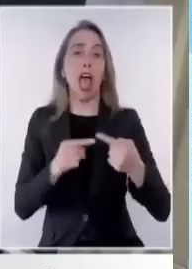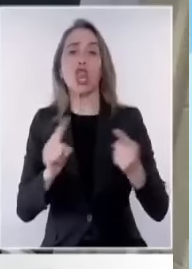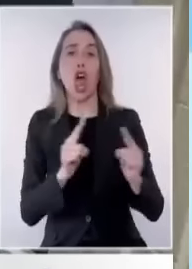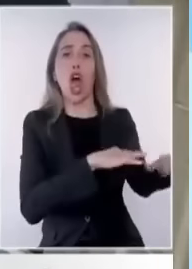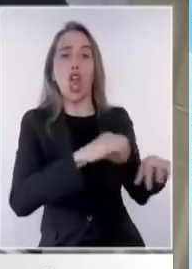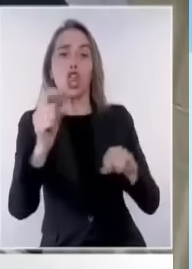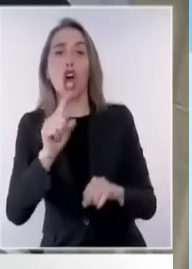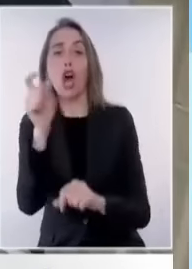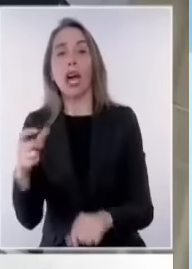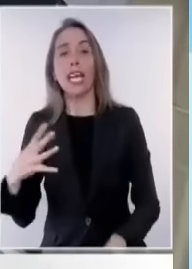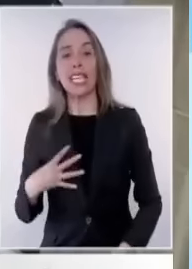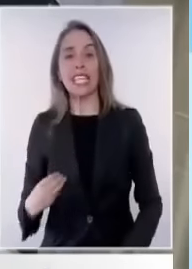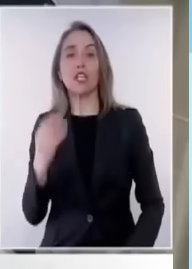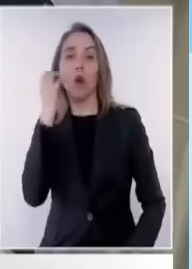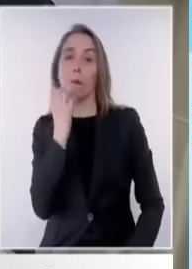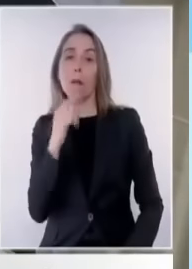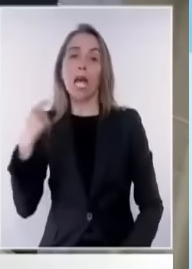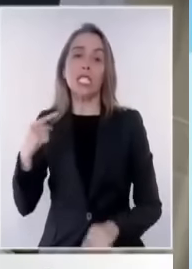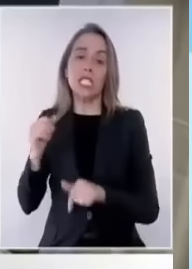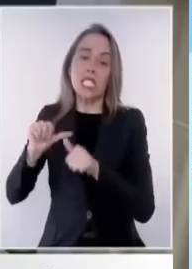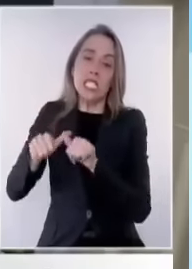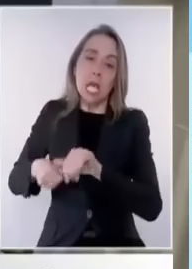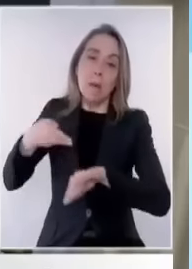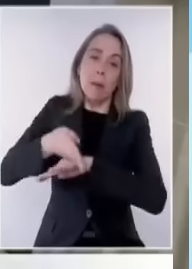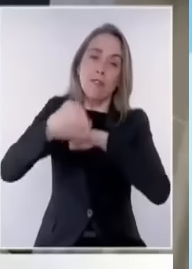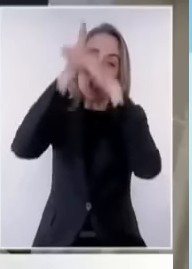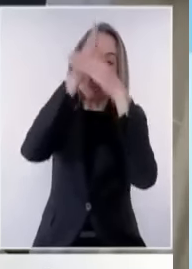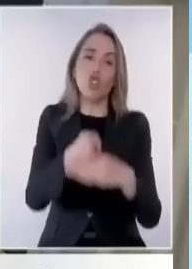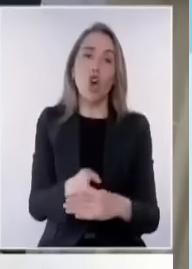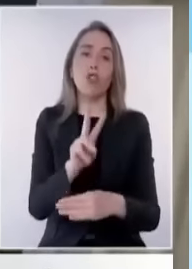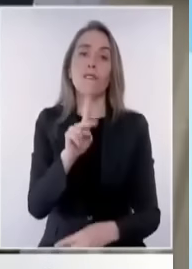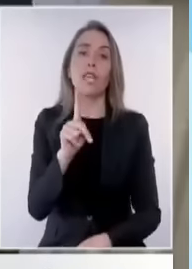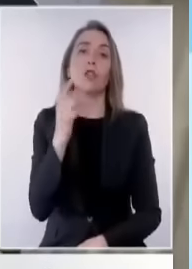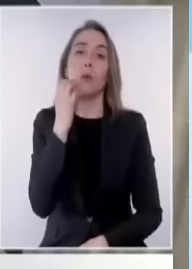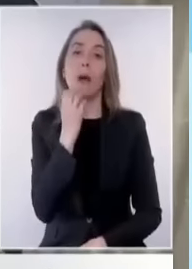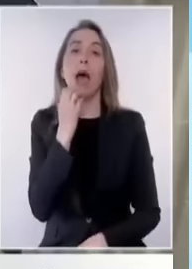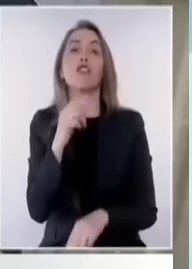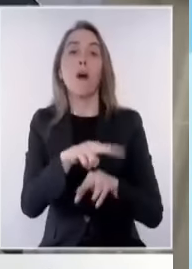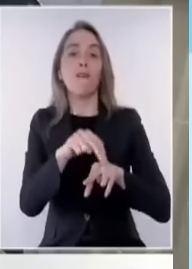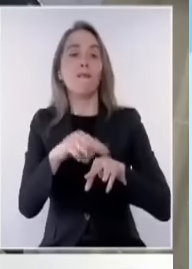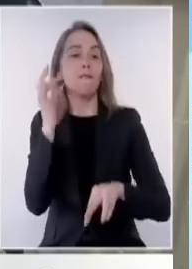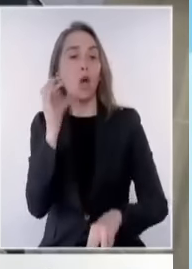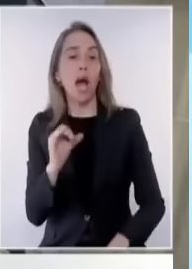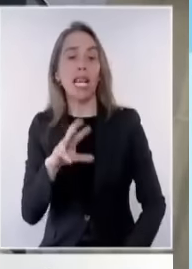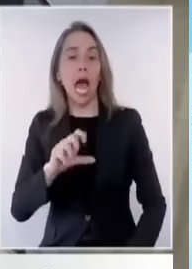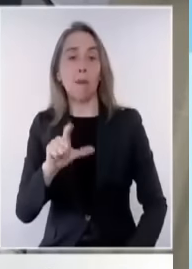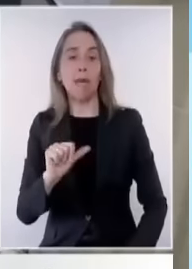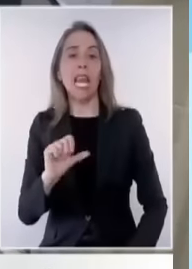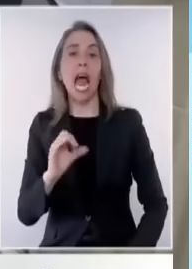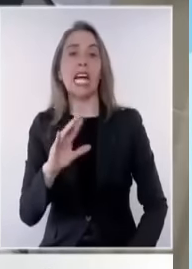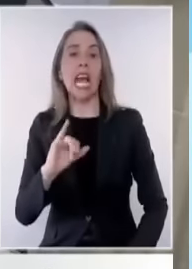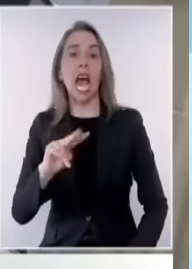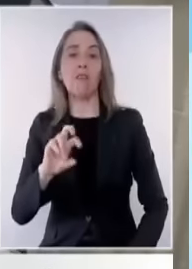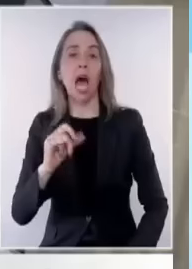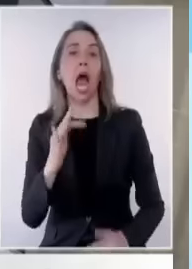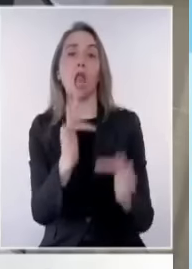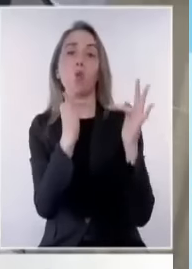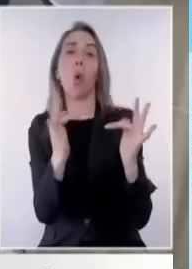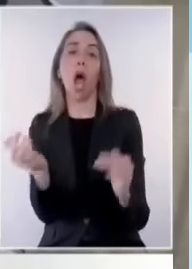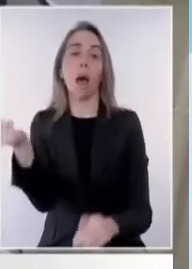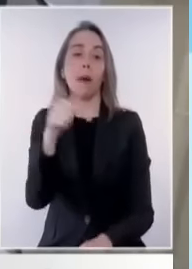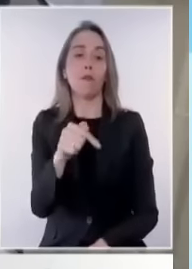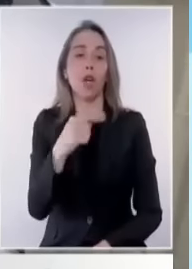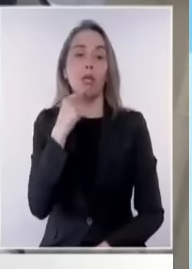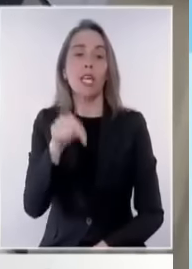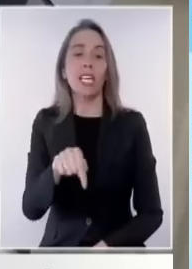Y ella, los hijos vinieron siempre los 21 de mayo, pero la viuda, Carmela Carvajal, nunca quiso volver y nunca quiso ir porque dijo que